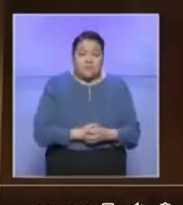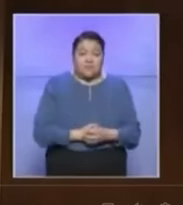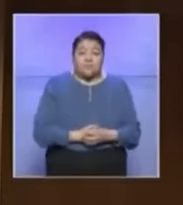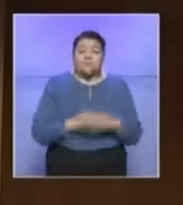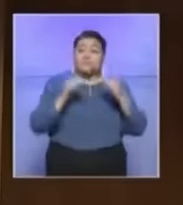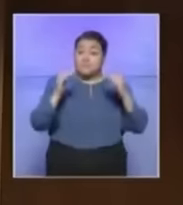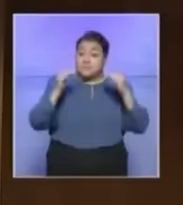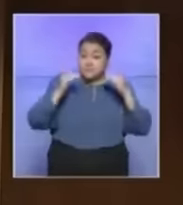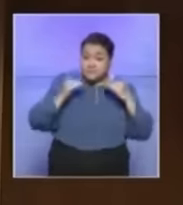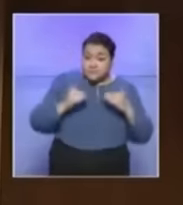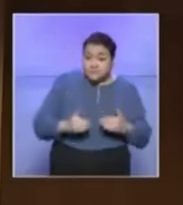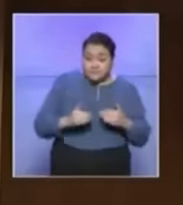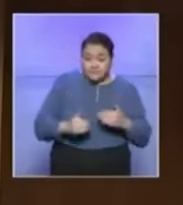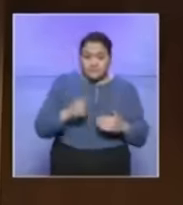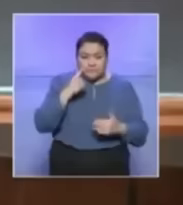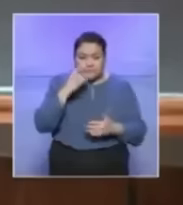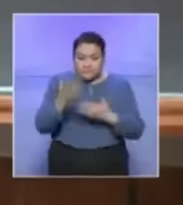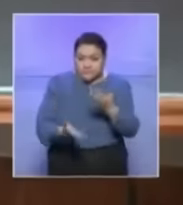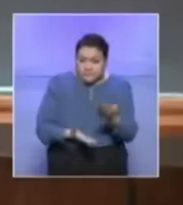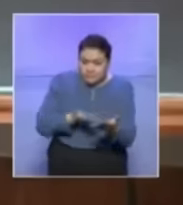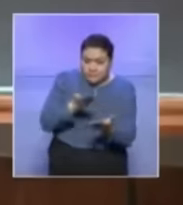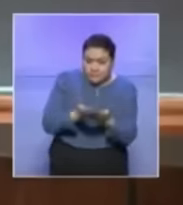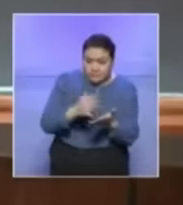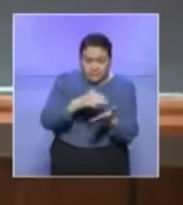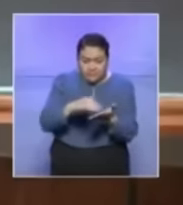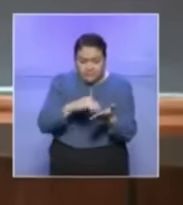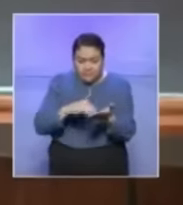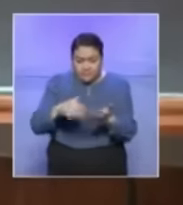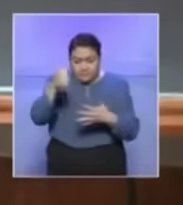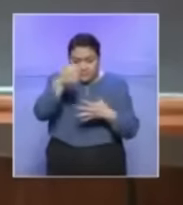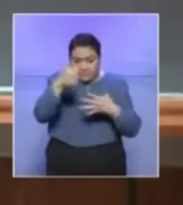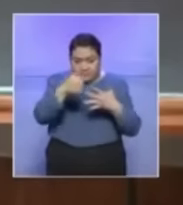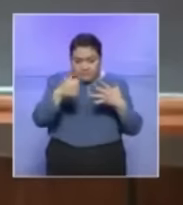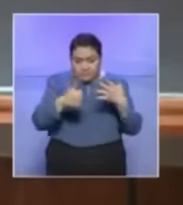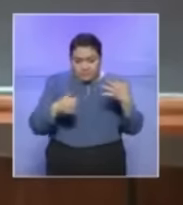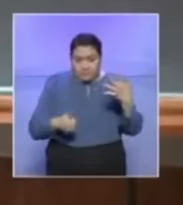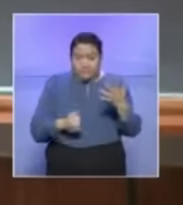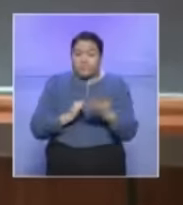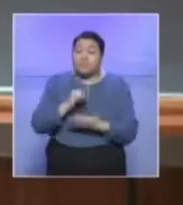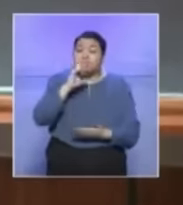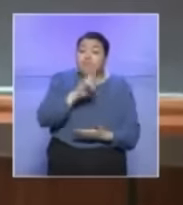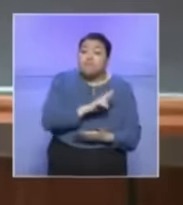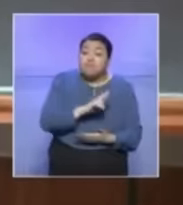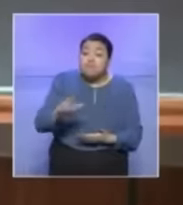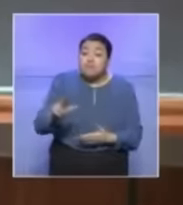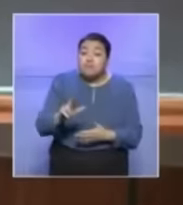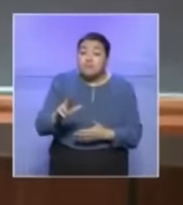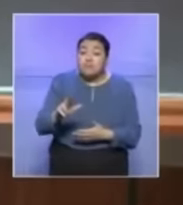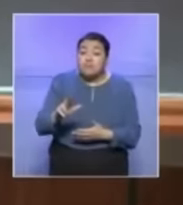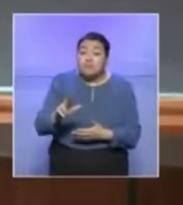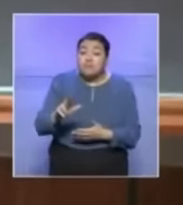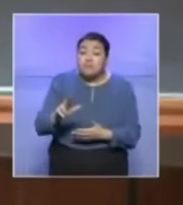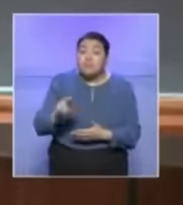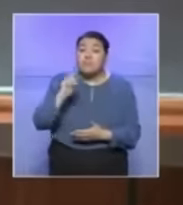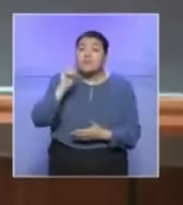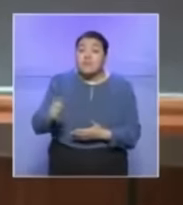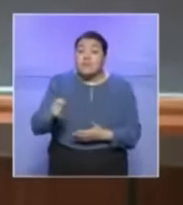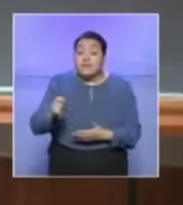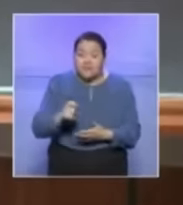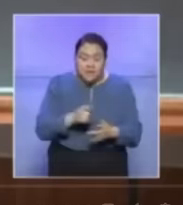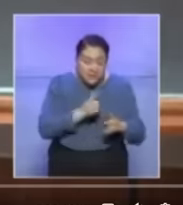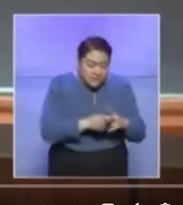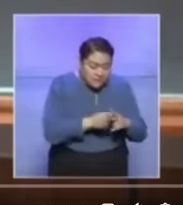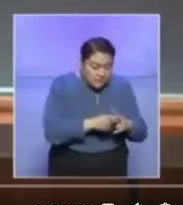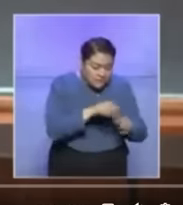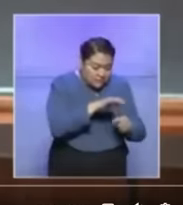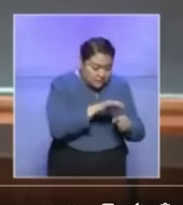En consecuencia, en los proyectos de la cuenta, en cada caso se resuelve único, se confirman los